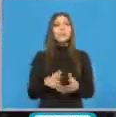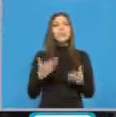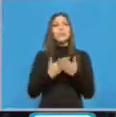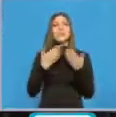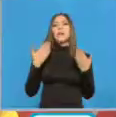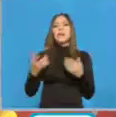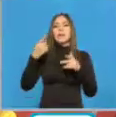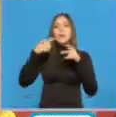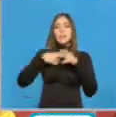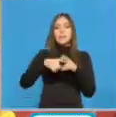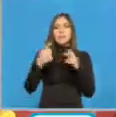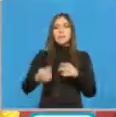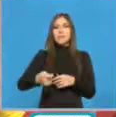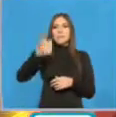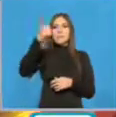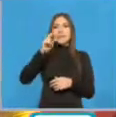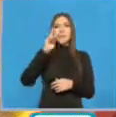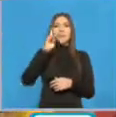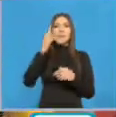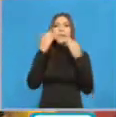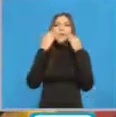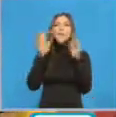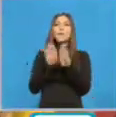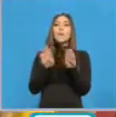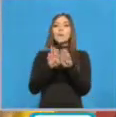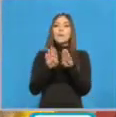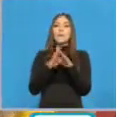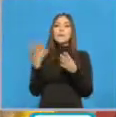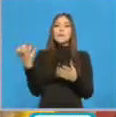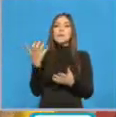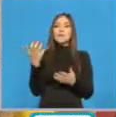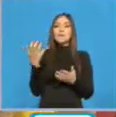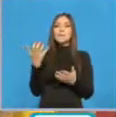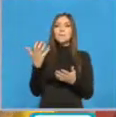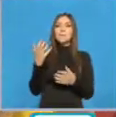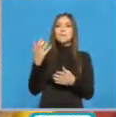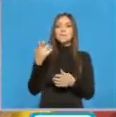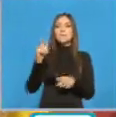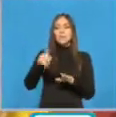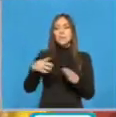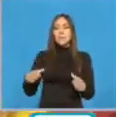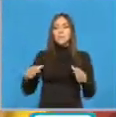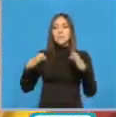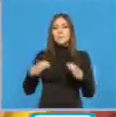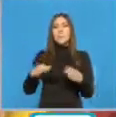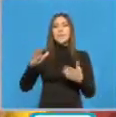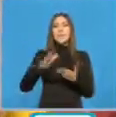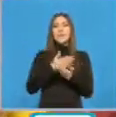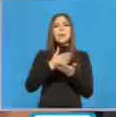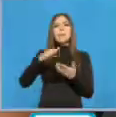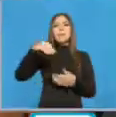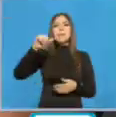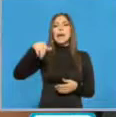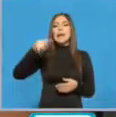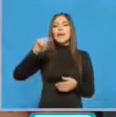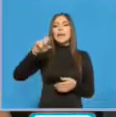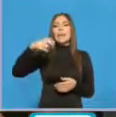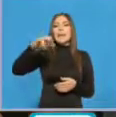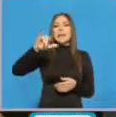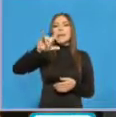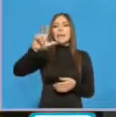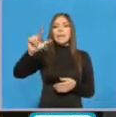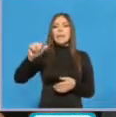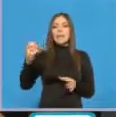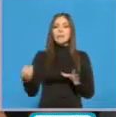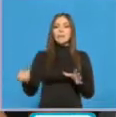Vamos a comenzar entonces primero mostrándoles vamos a hacer un roux. Tenemos nuestra mantequilla y la vamos a fundir. Muy bien. ¿Se acuerdan cómo